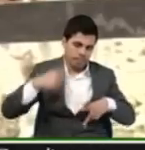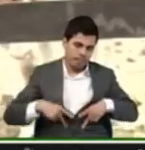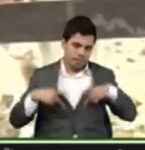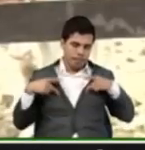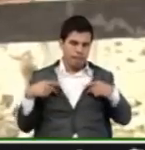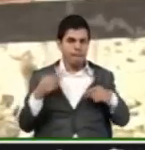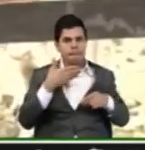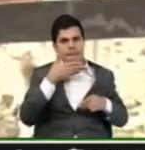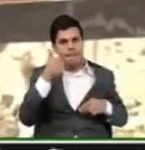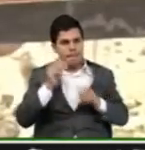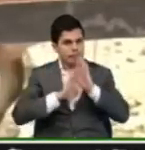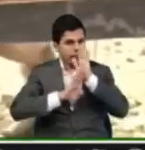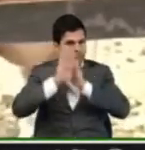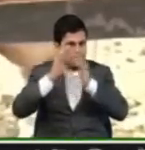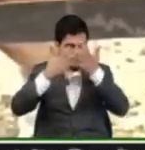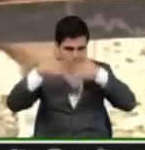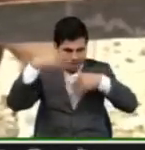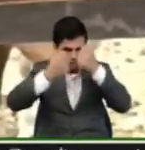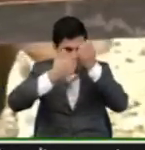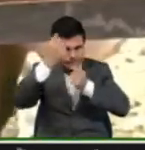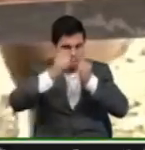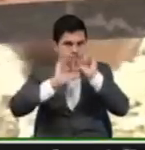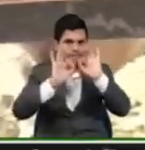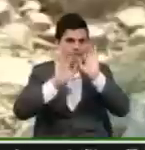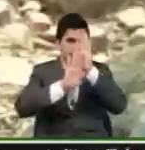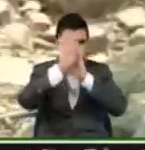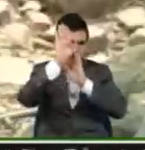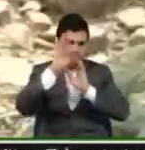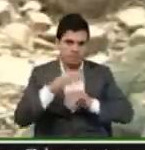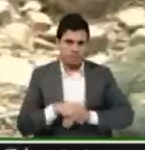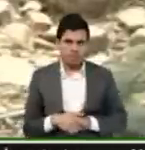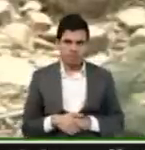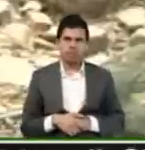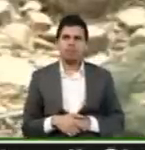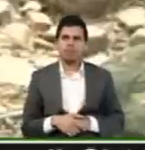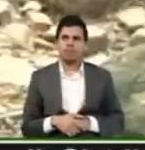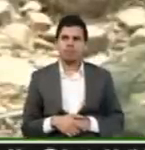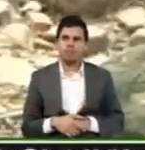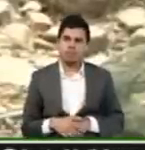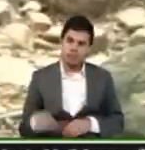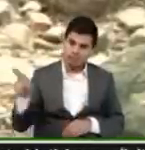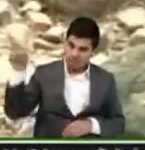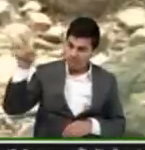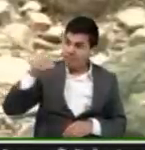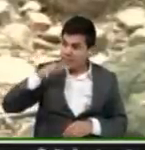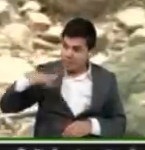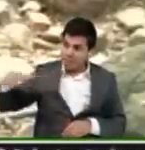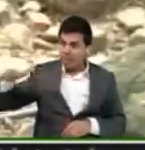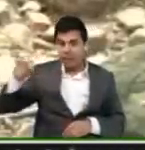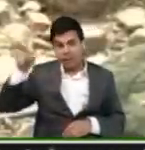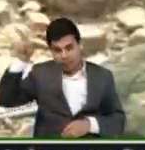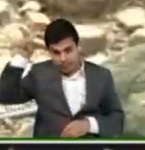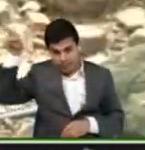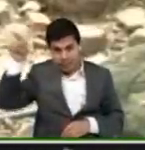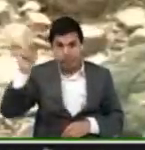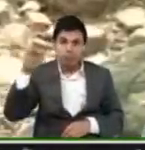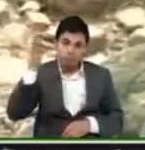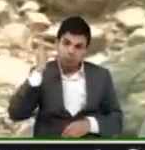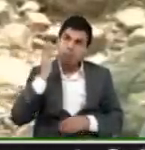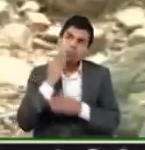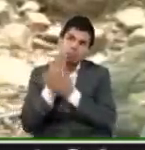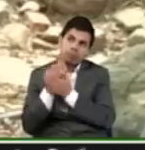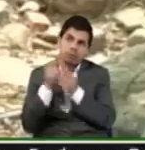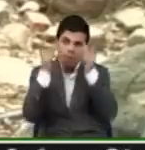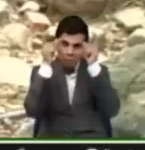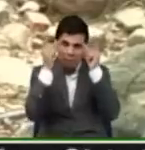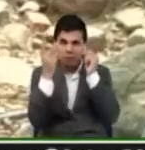aumente la producción lechera aquí en esta región. Esto, pues en la finca, pues gracias a Dios por ahí vivimos ya unas vaquitas, dos vaquitas,